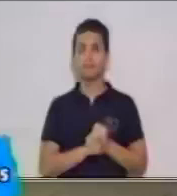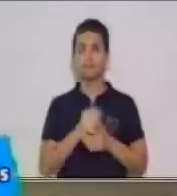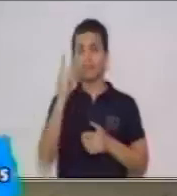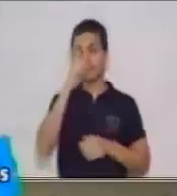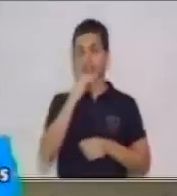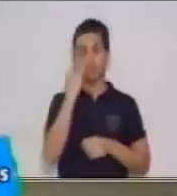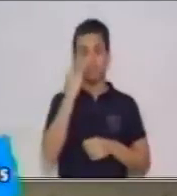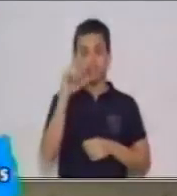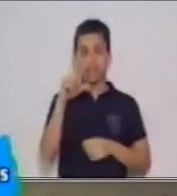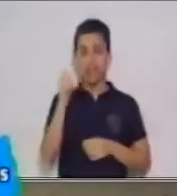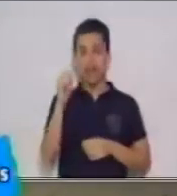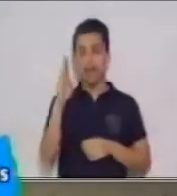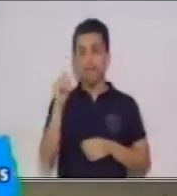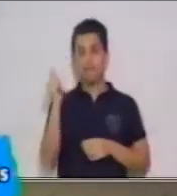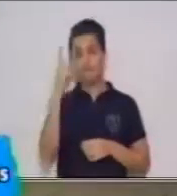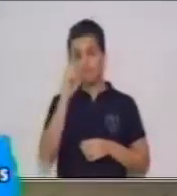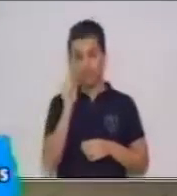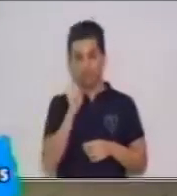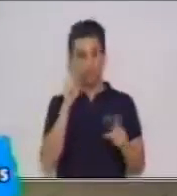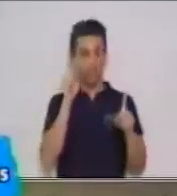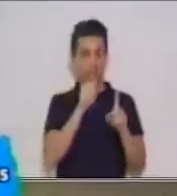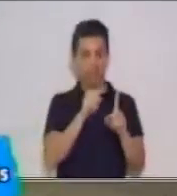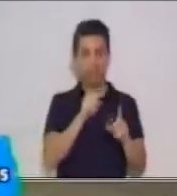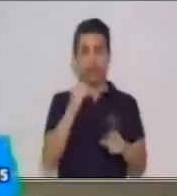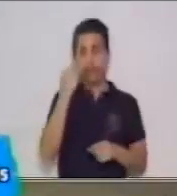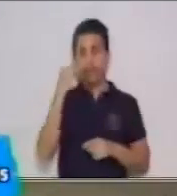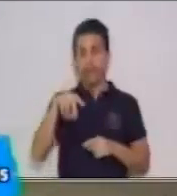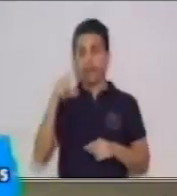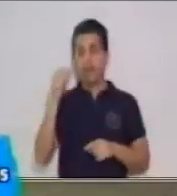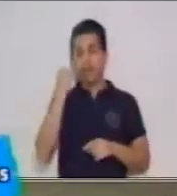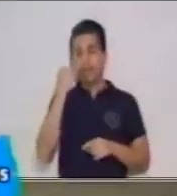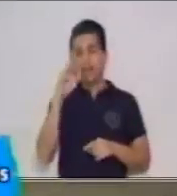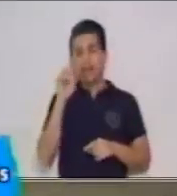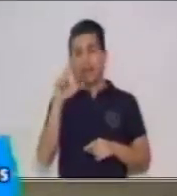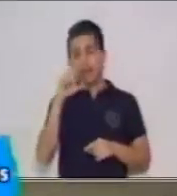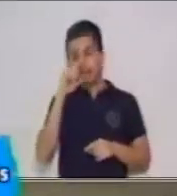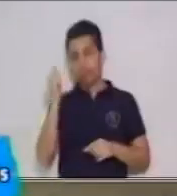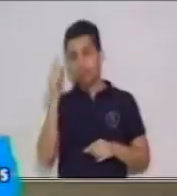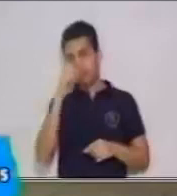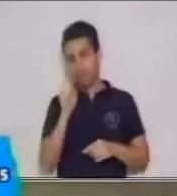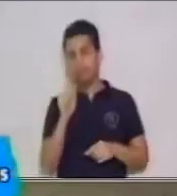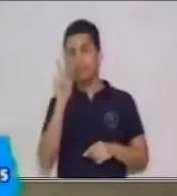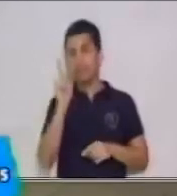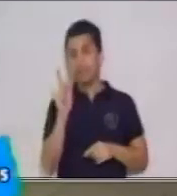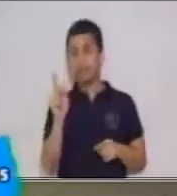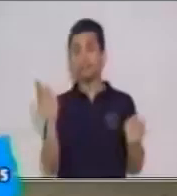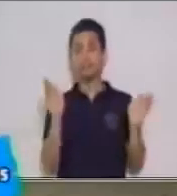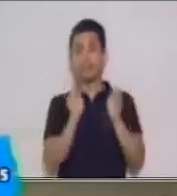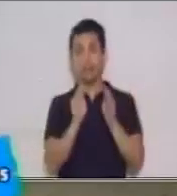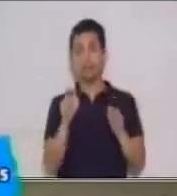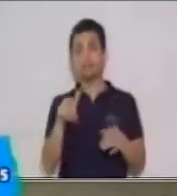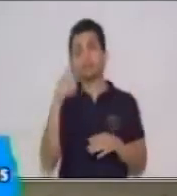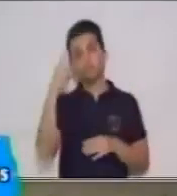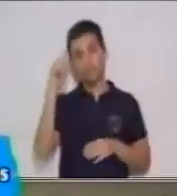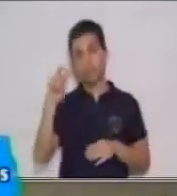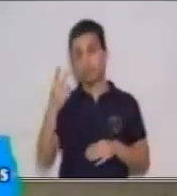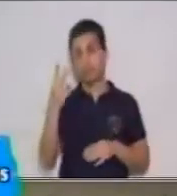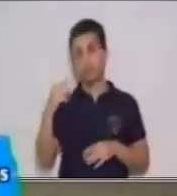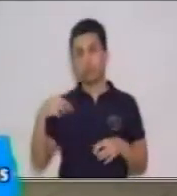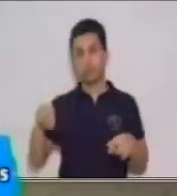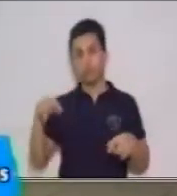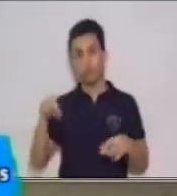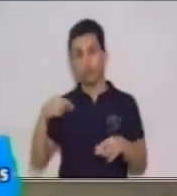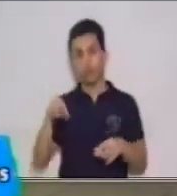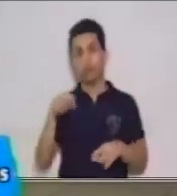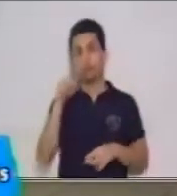sílabas directas, indirectas y cerradas del área de comunicación y lenguaje para segundo primaria. Si en casa hay